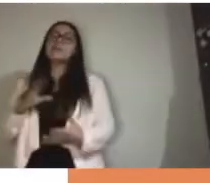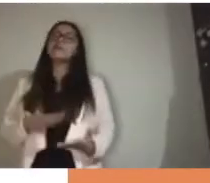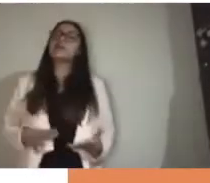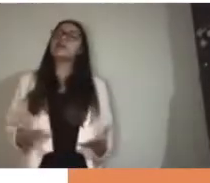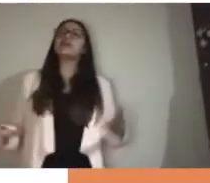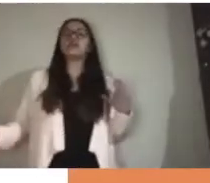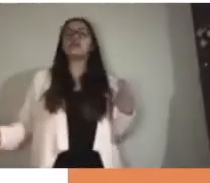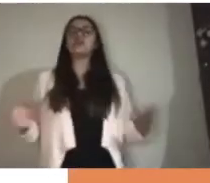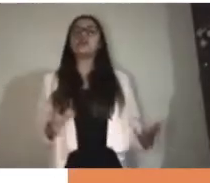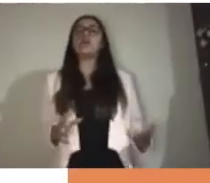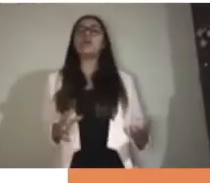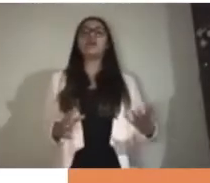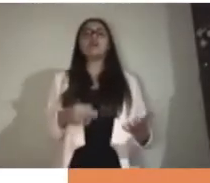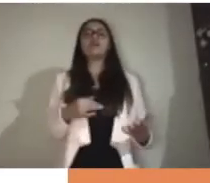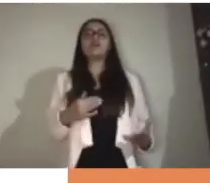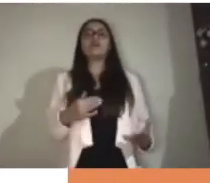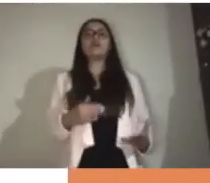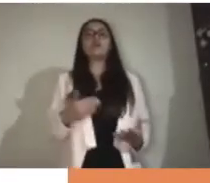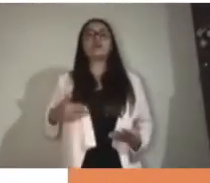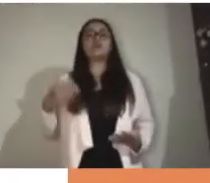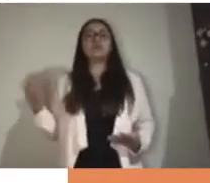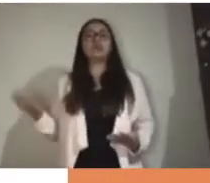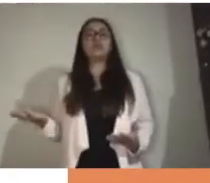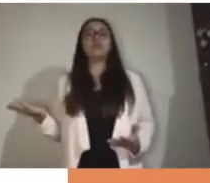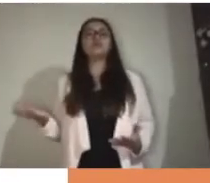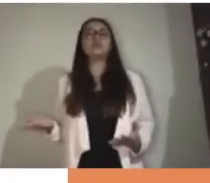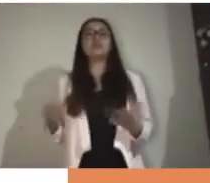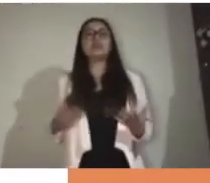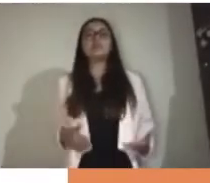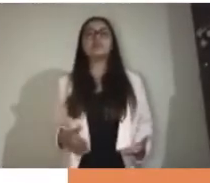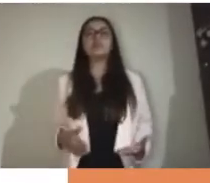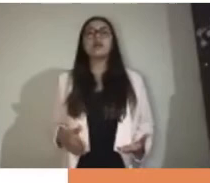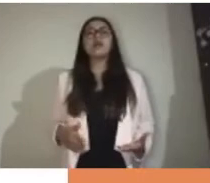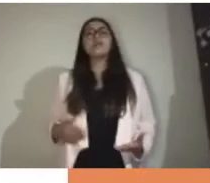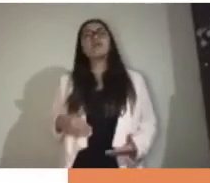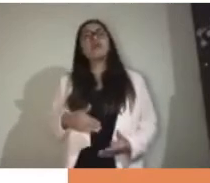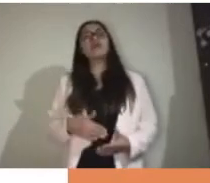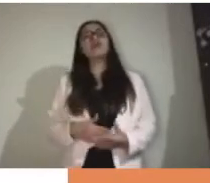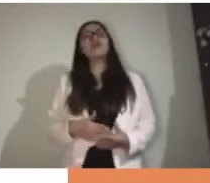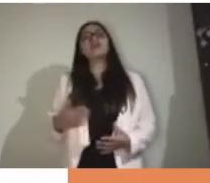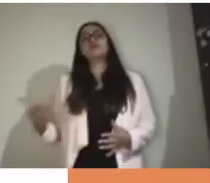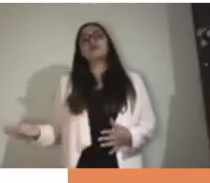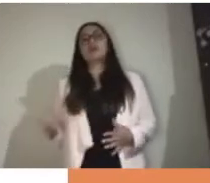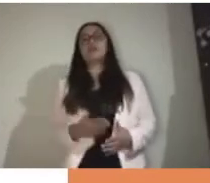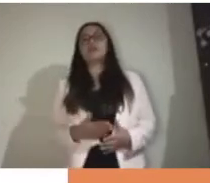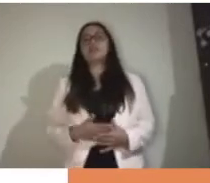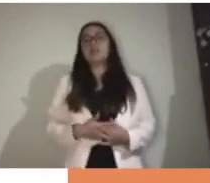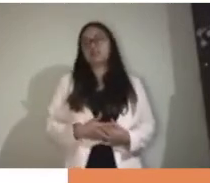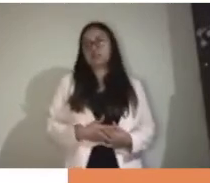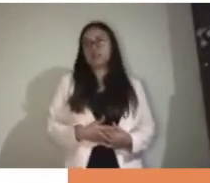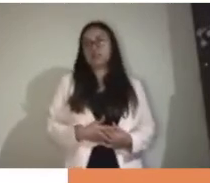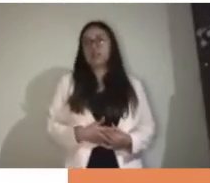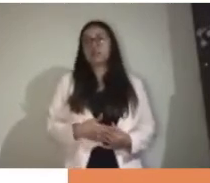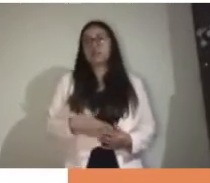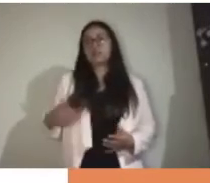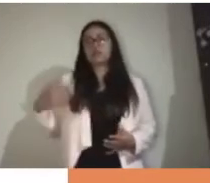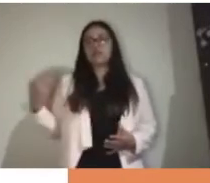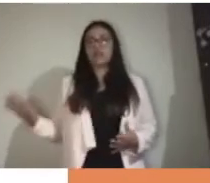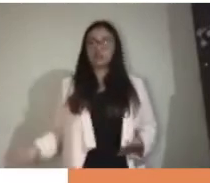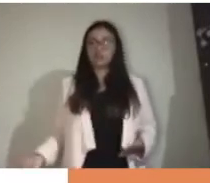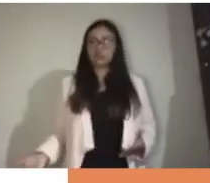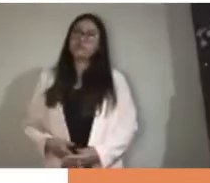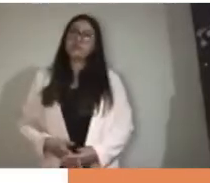es importante que ellos encontraron que el 8.2% de los pacientes murieron en los primeros 3 meses después